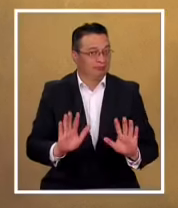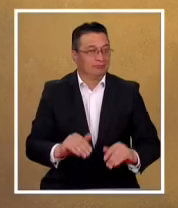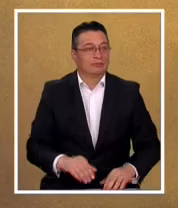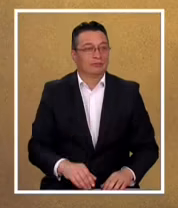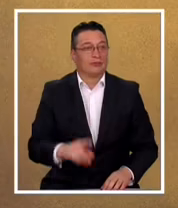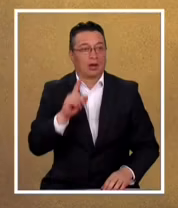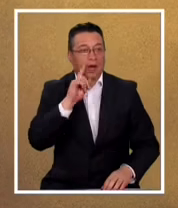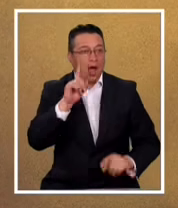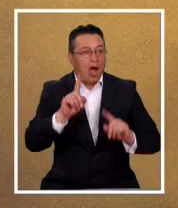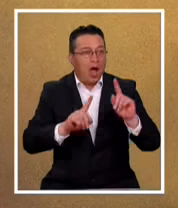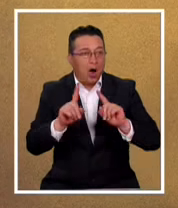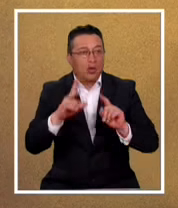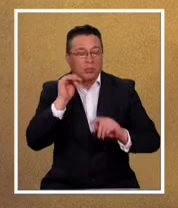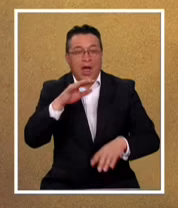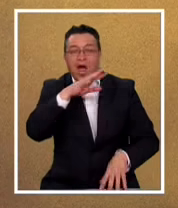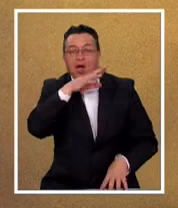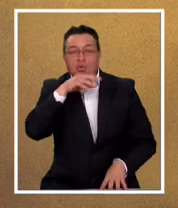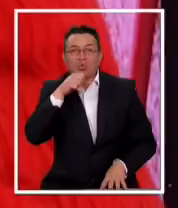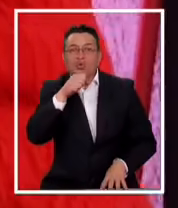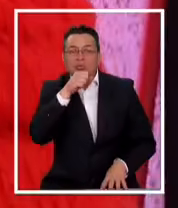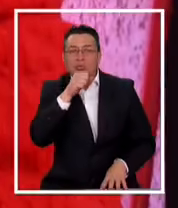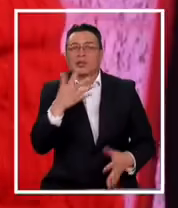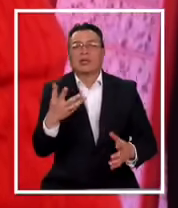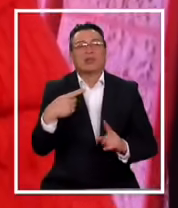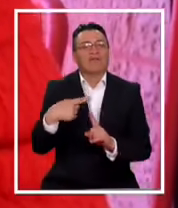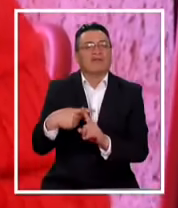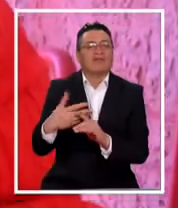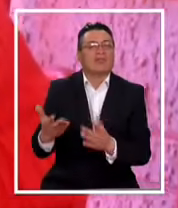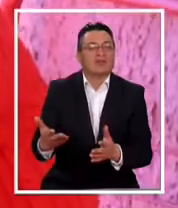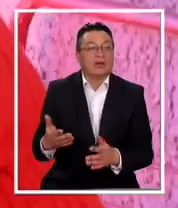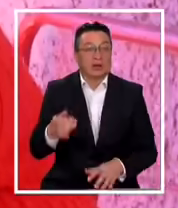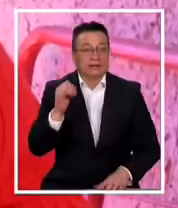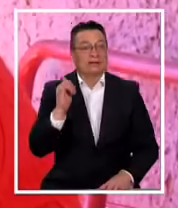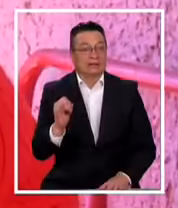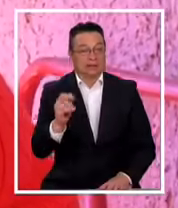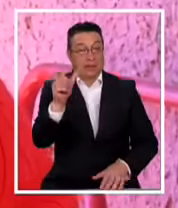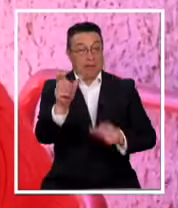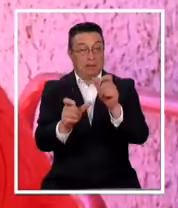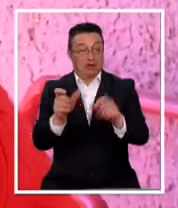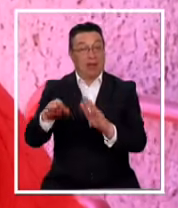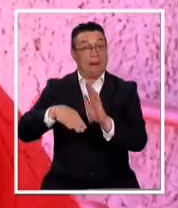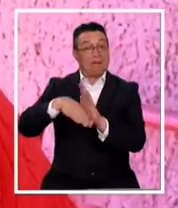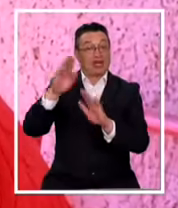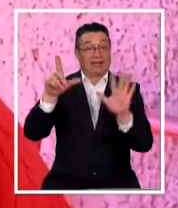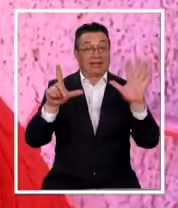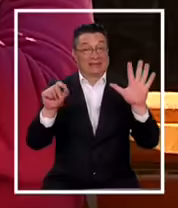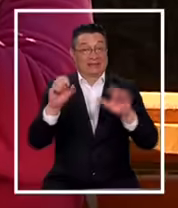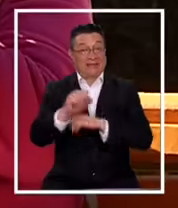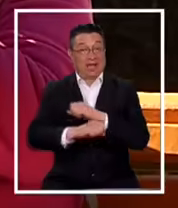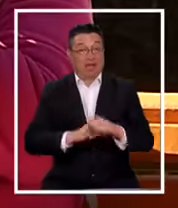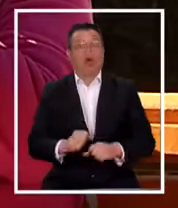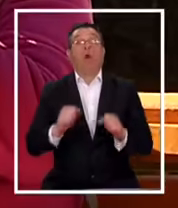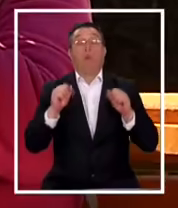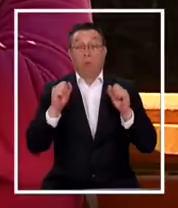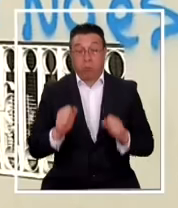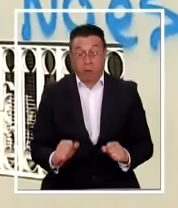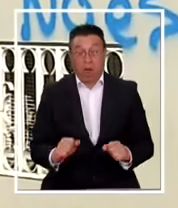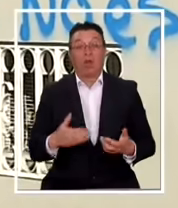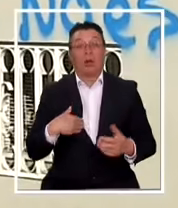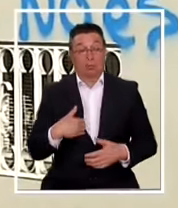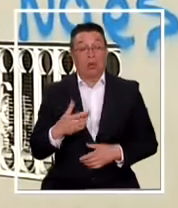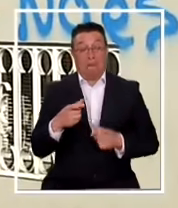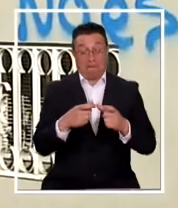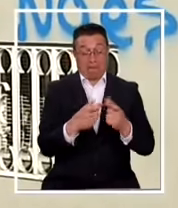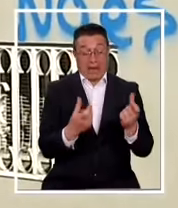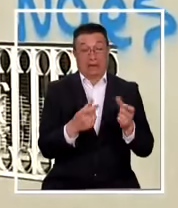alguna alternativa para adultos mayores? Sí, los mayores de 70 años pueden usar como alternativa a